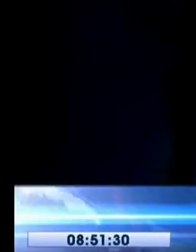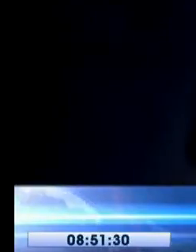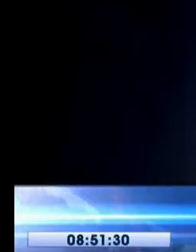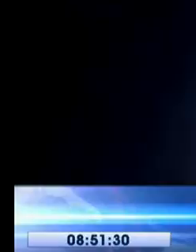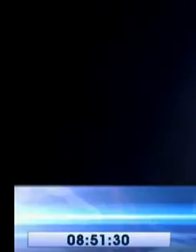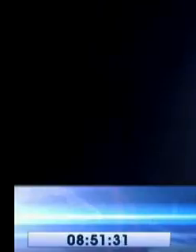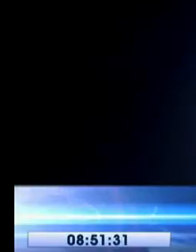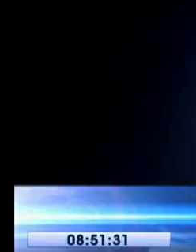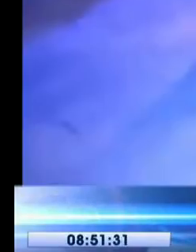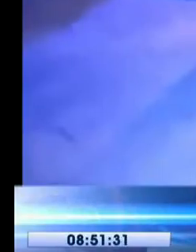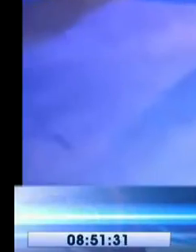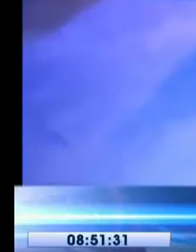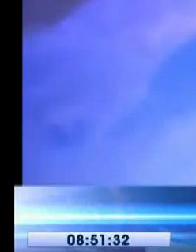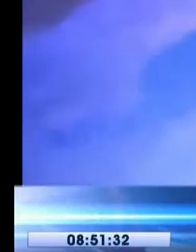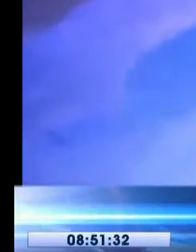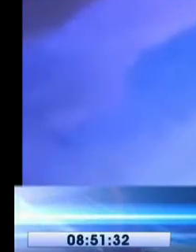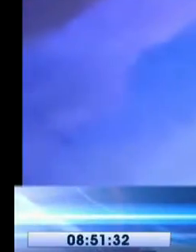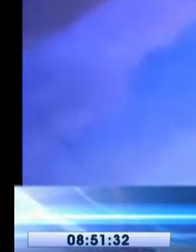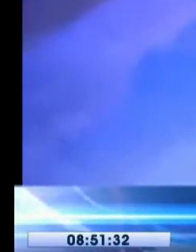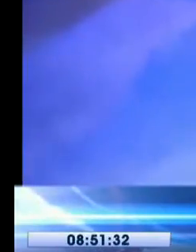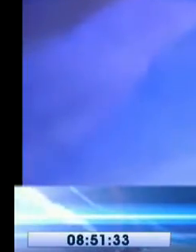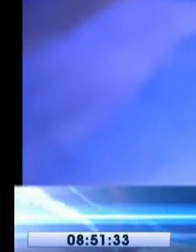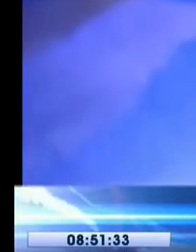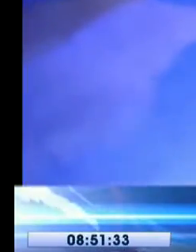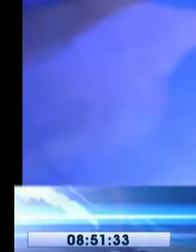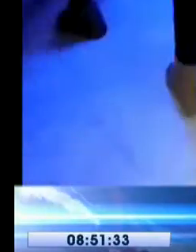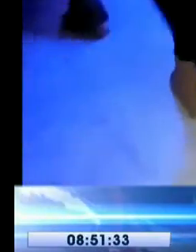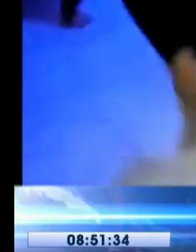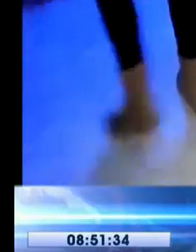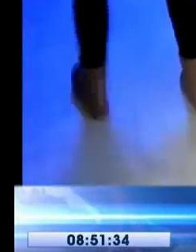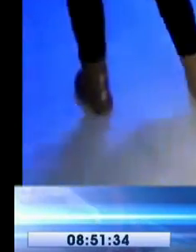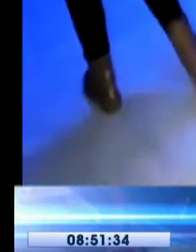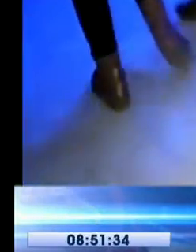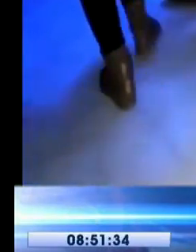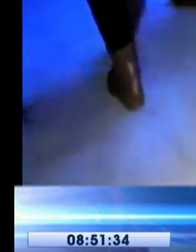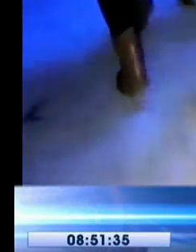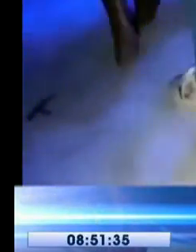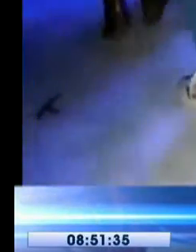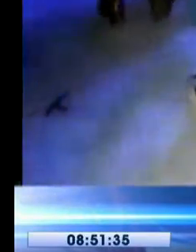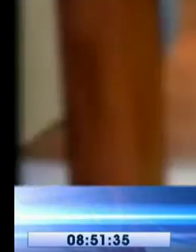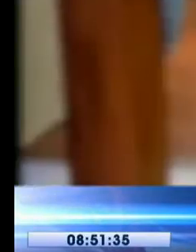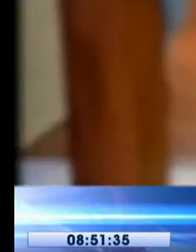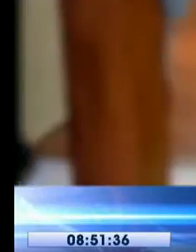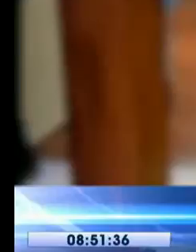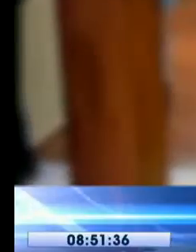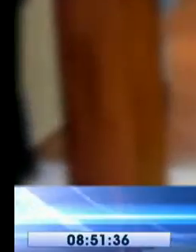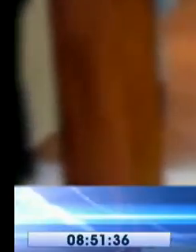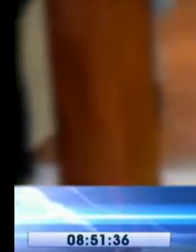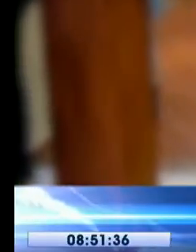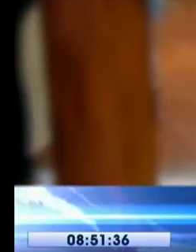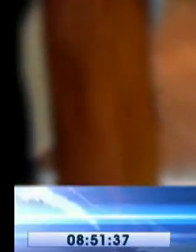a fiscalización. Descubra en qué lugar fue la fiesta clandestina.